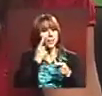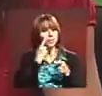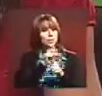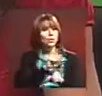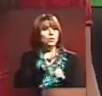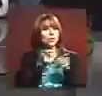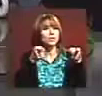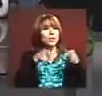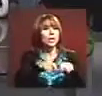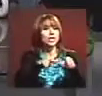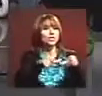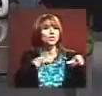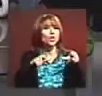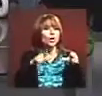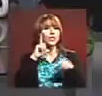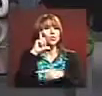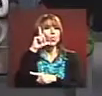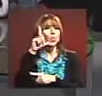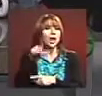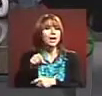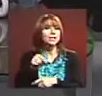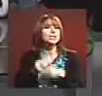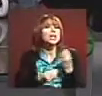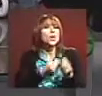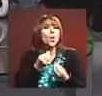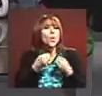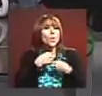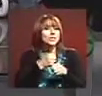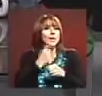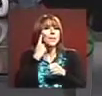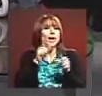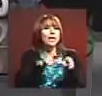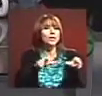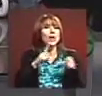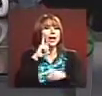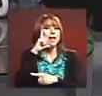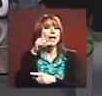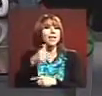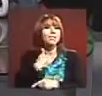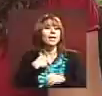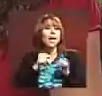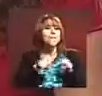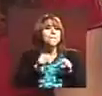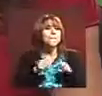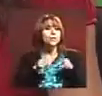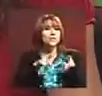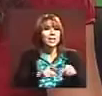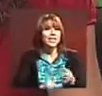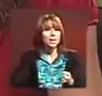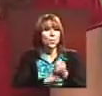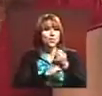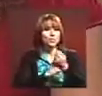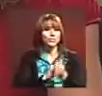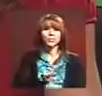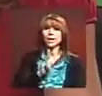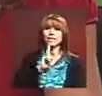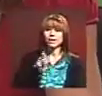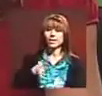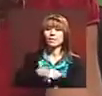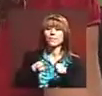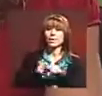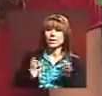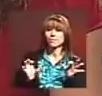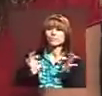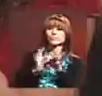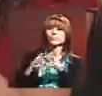¿verdad? Sí. ¿Cómo hacer entonces también para que una zona rural alejada tenga esta posibilidad de apoyo? En realidad también le corresponde al Ministerio